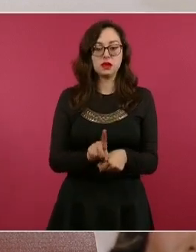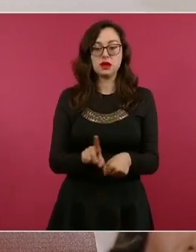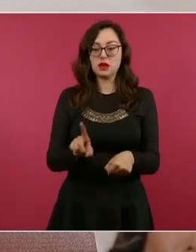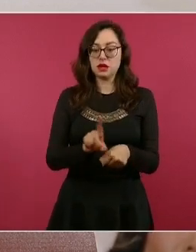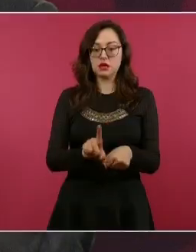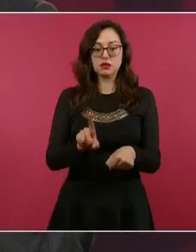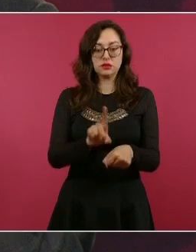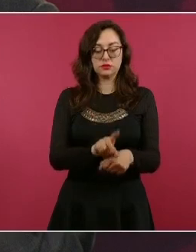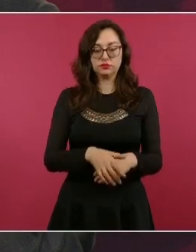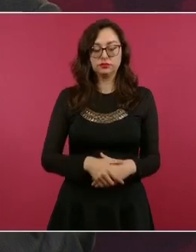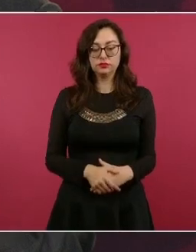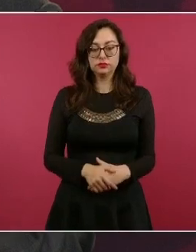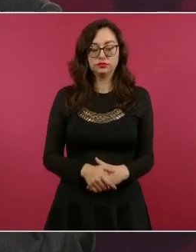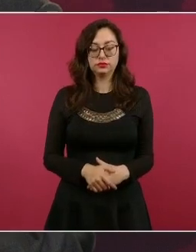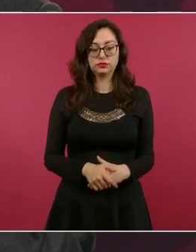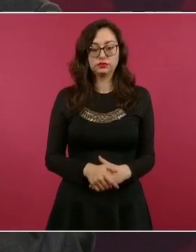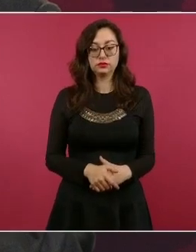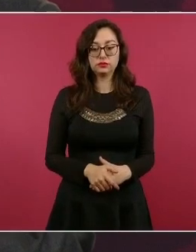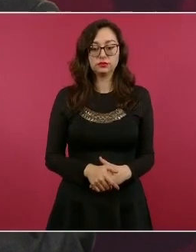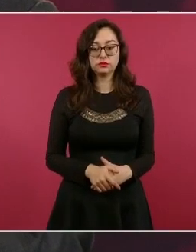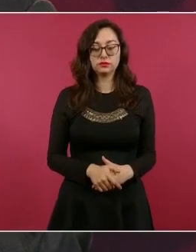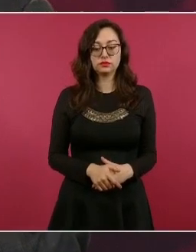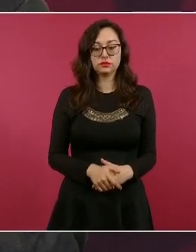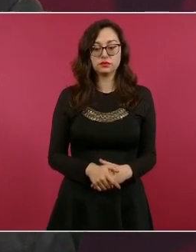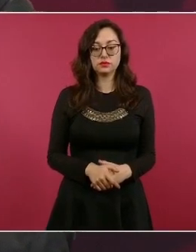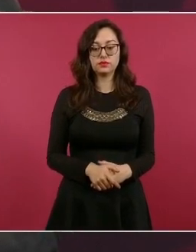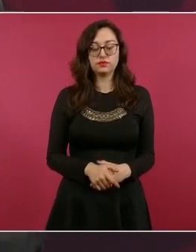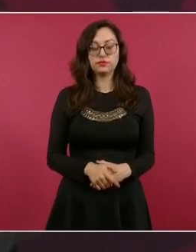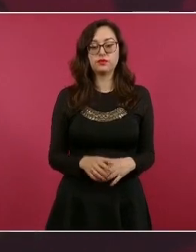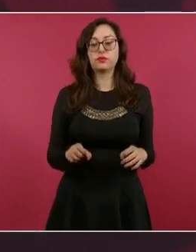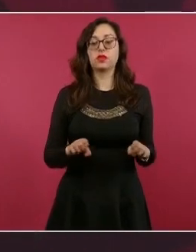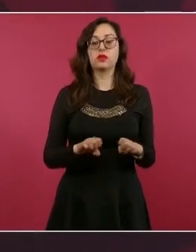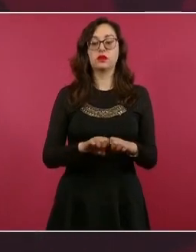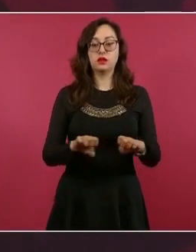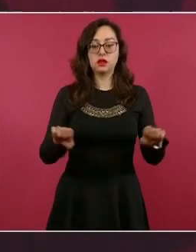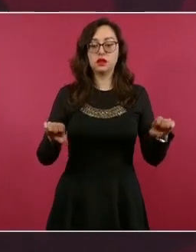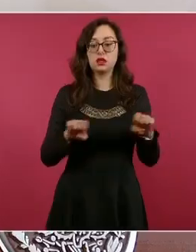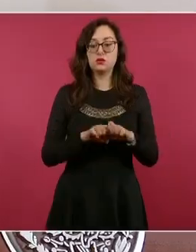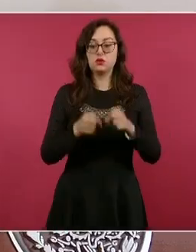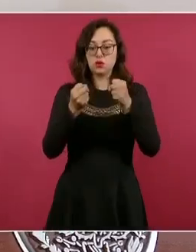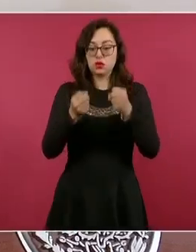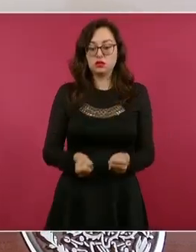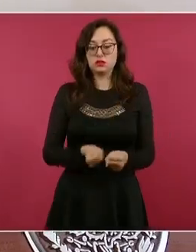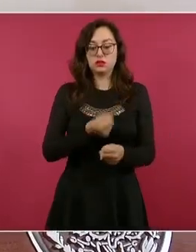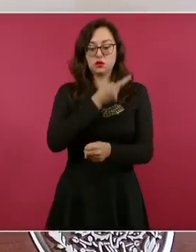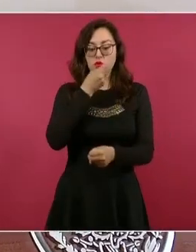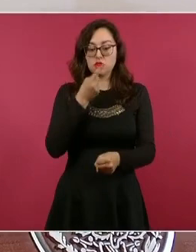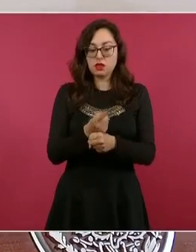Me reúno con todo el gabinete de seguridad